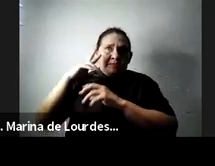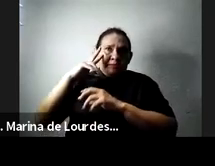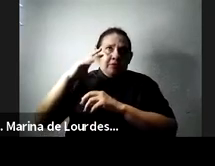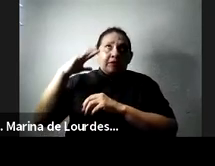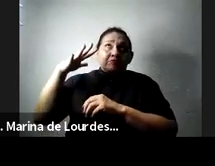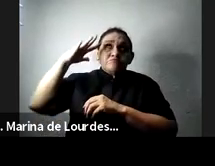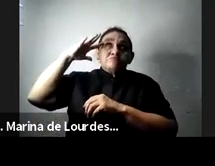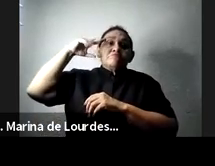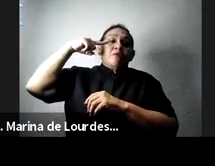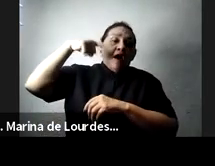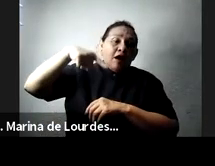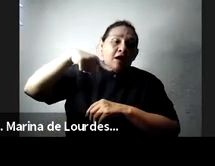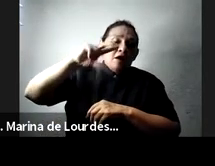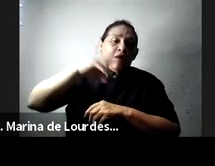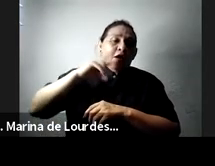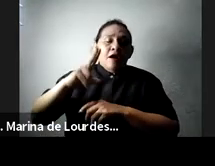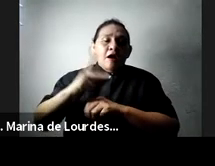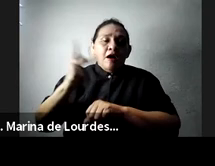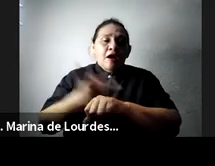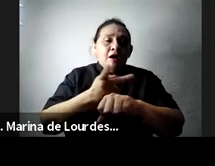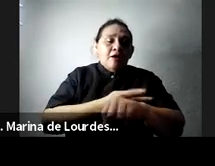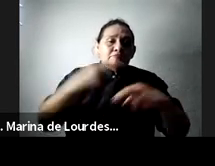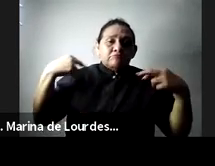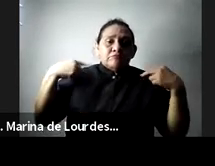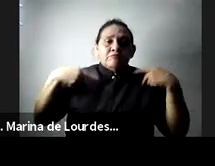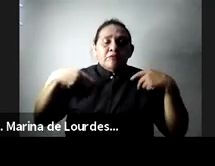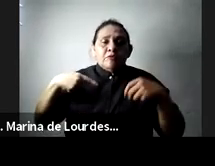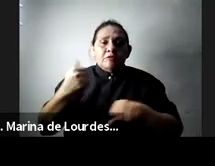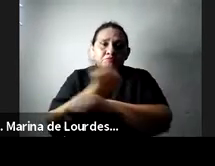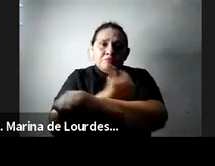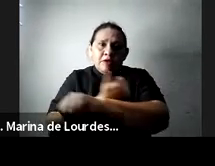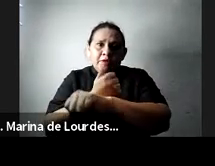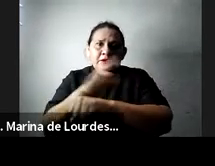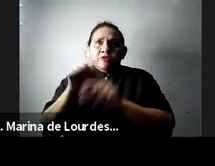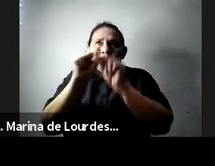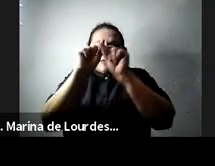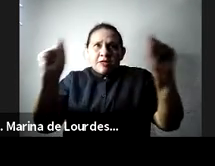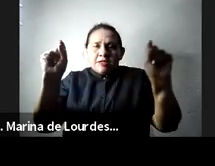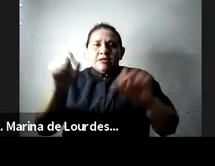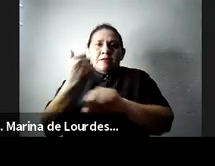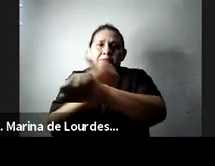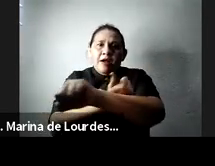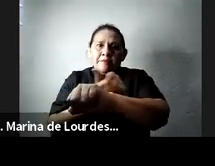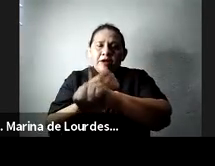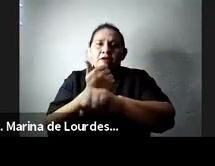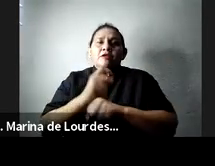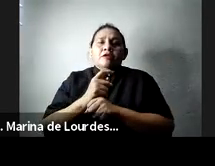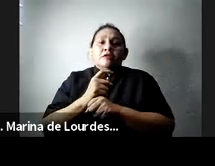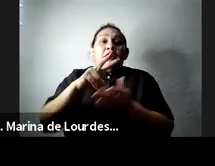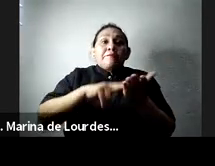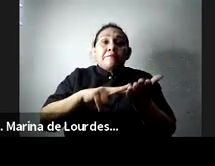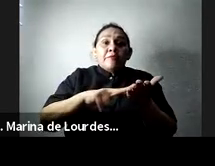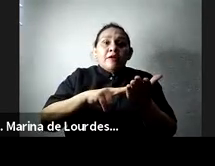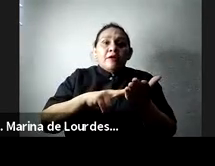ver claramente, ¿no? Los cruces peatonales amarillos, ¿no? Son estas rayas amarillas. Las rayas verdes,